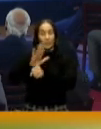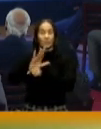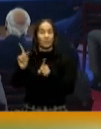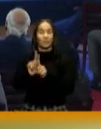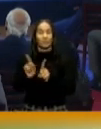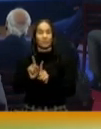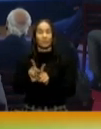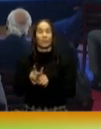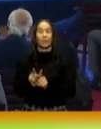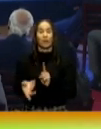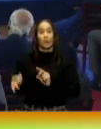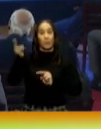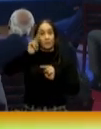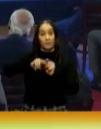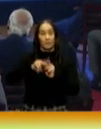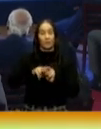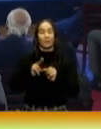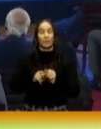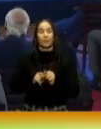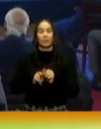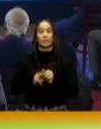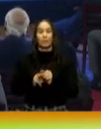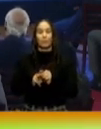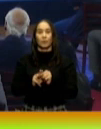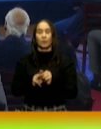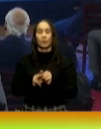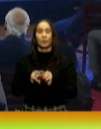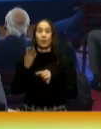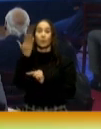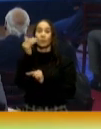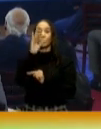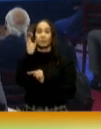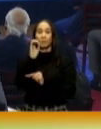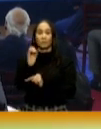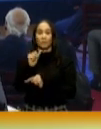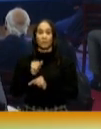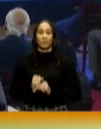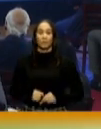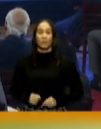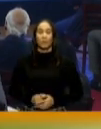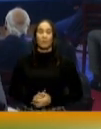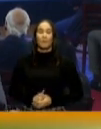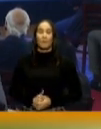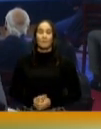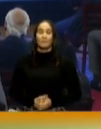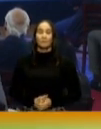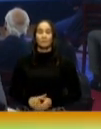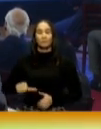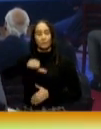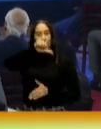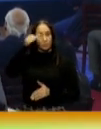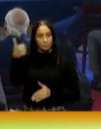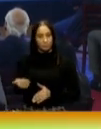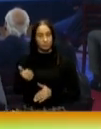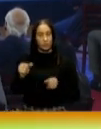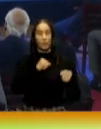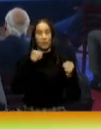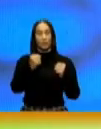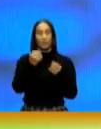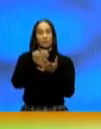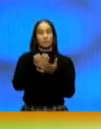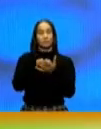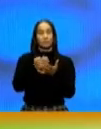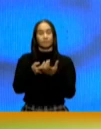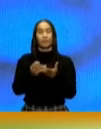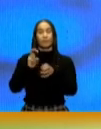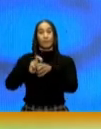que hablaba ayer en este espacio y es lo que tiene que haber lo que tiene que ver con el acceso